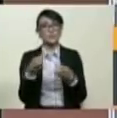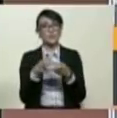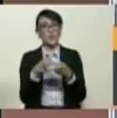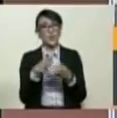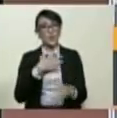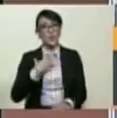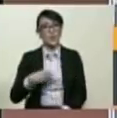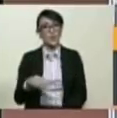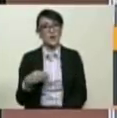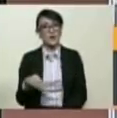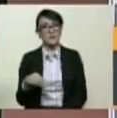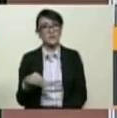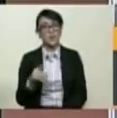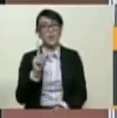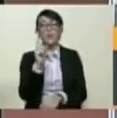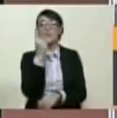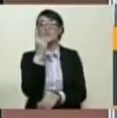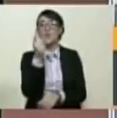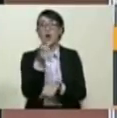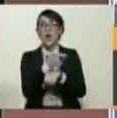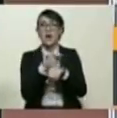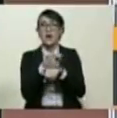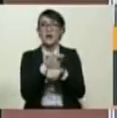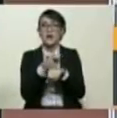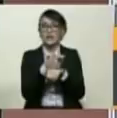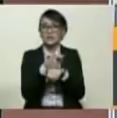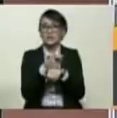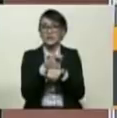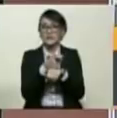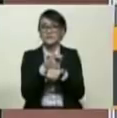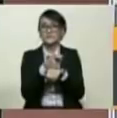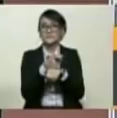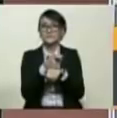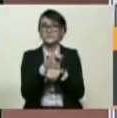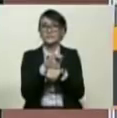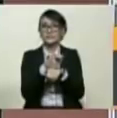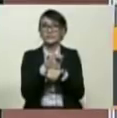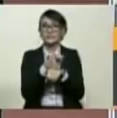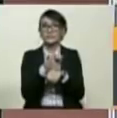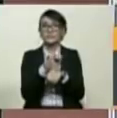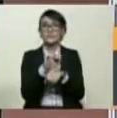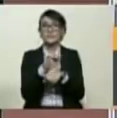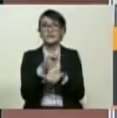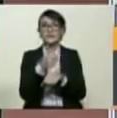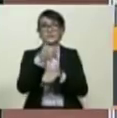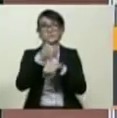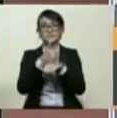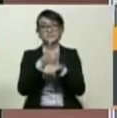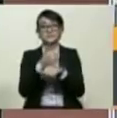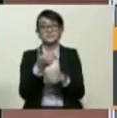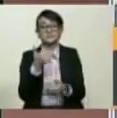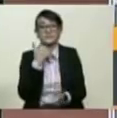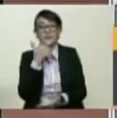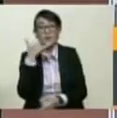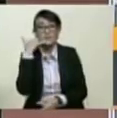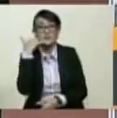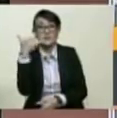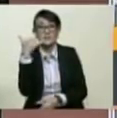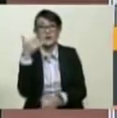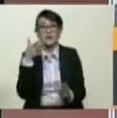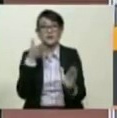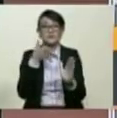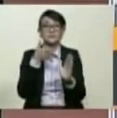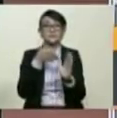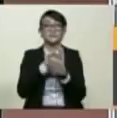comunicación, que un solo gerente diga si alguna vez ha recibido algún tipo de llamada, algún tipo de mención respecto